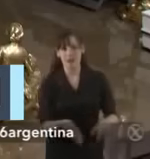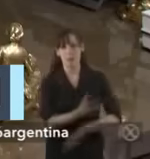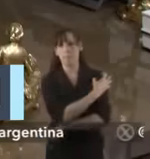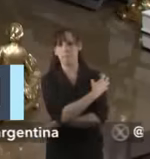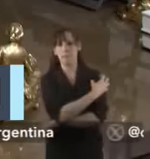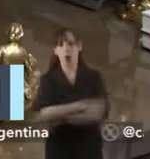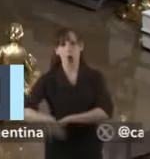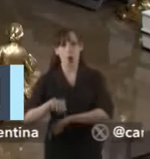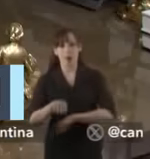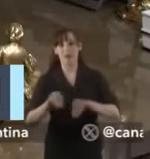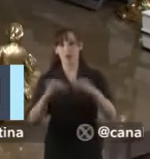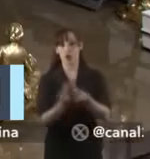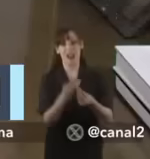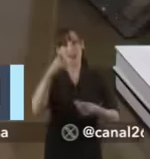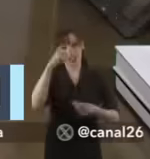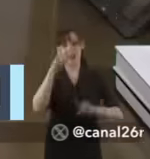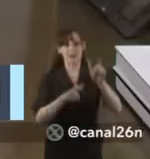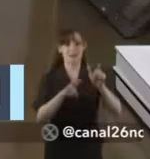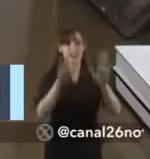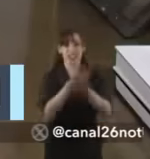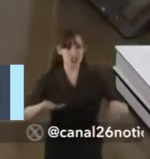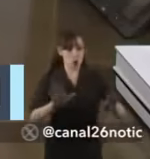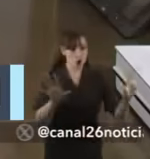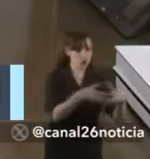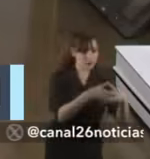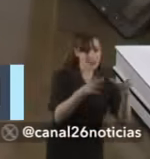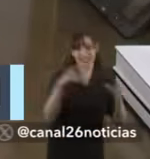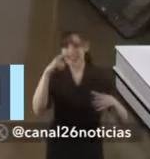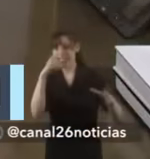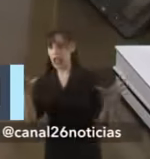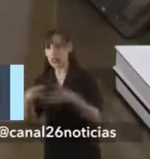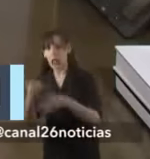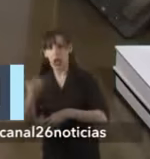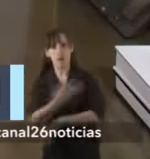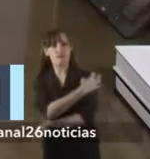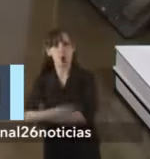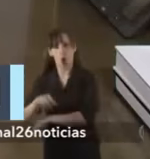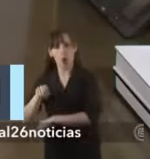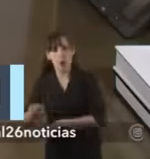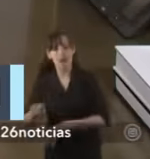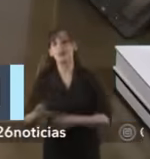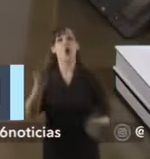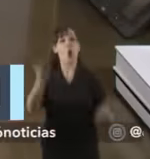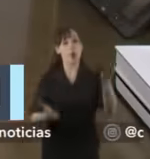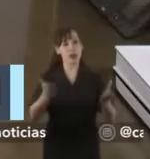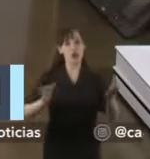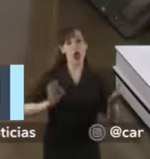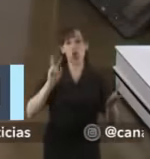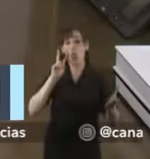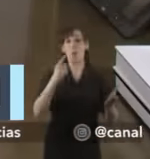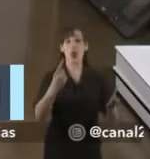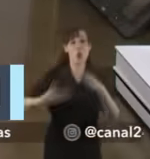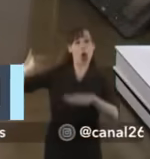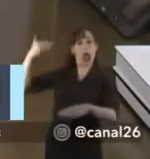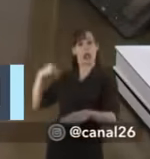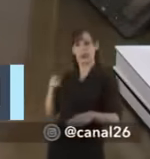de cada 10 de nuestros chicos se trata de una situación inicial peor que la del año 200122 que fue la peor crisis de